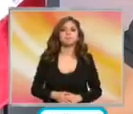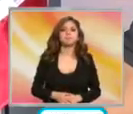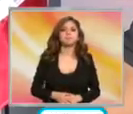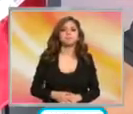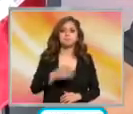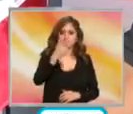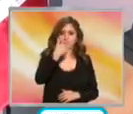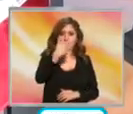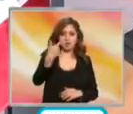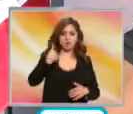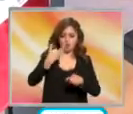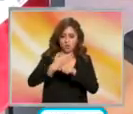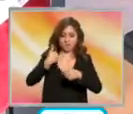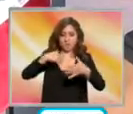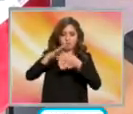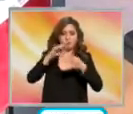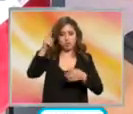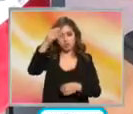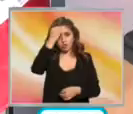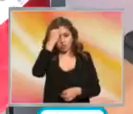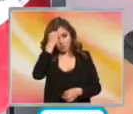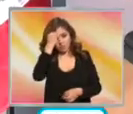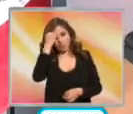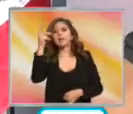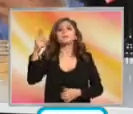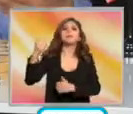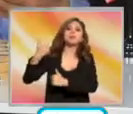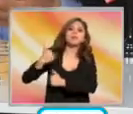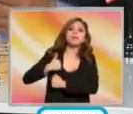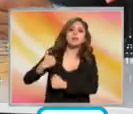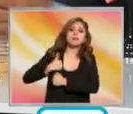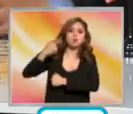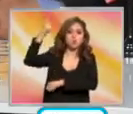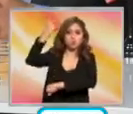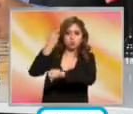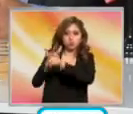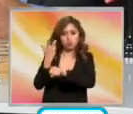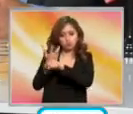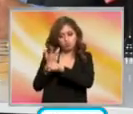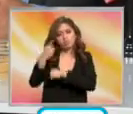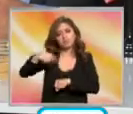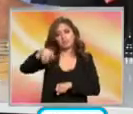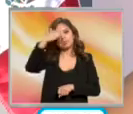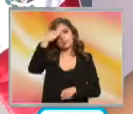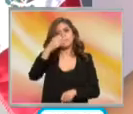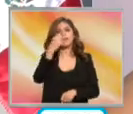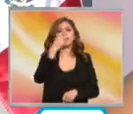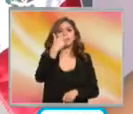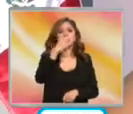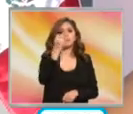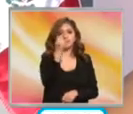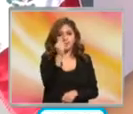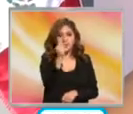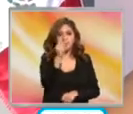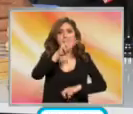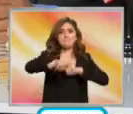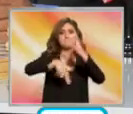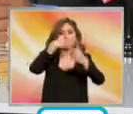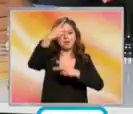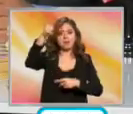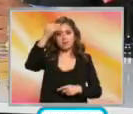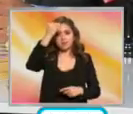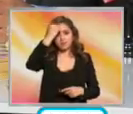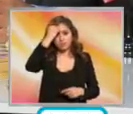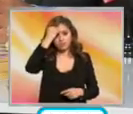tema de Chapultepec. Sí. El ejército norteamericano, como Sí. sabemos, el 3 de septiembre toma